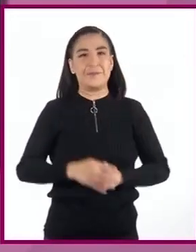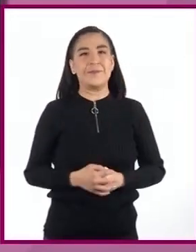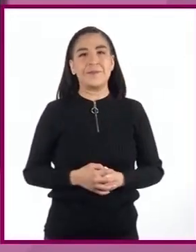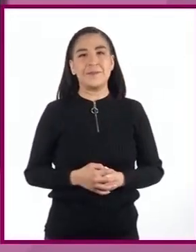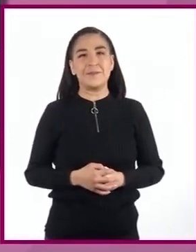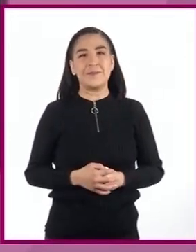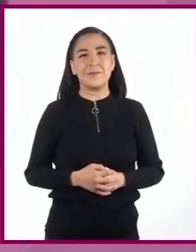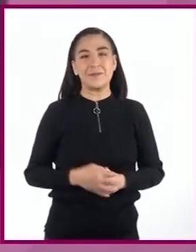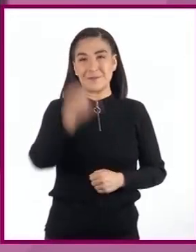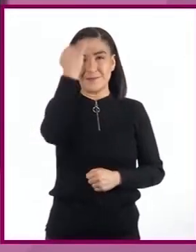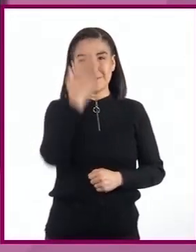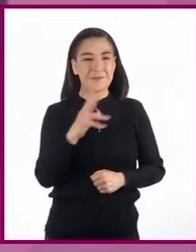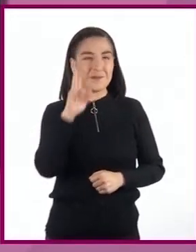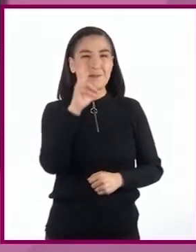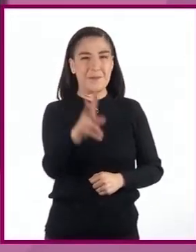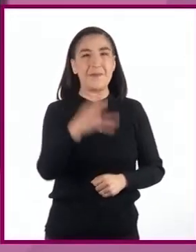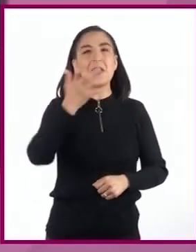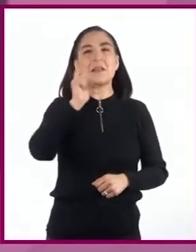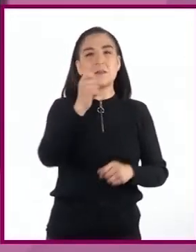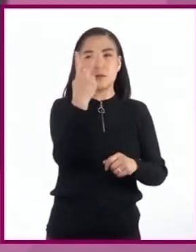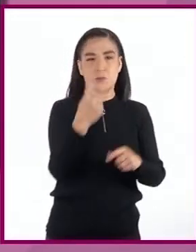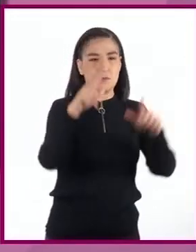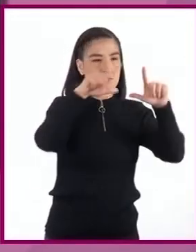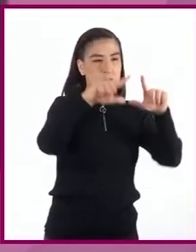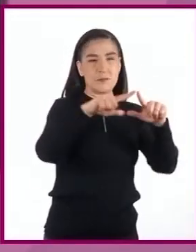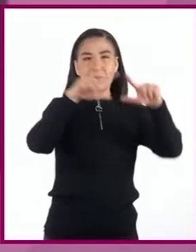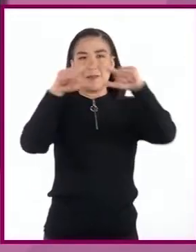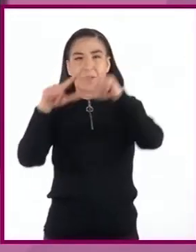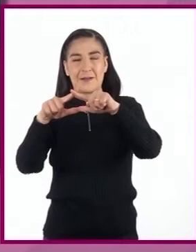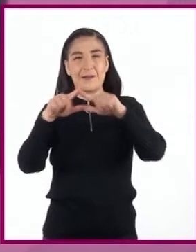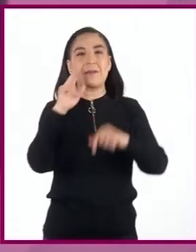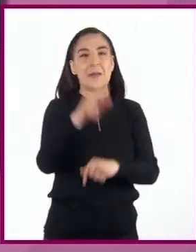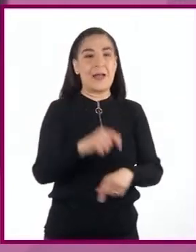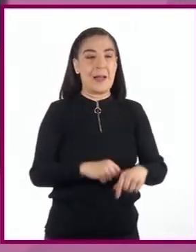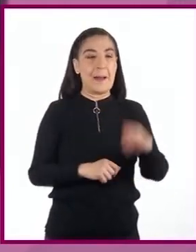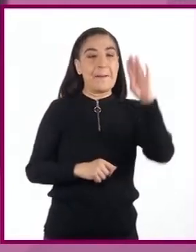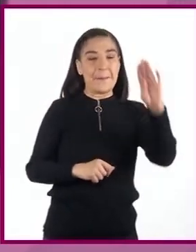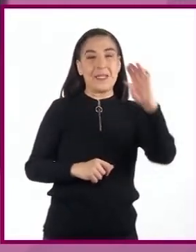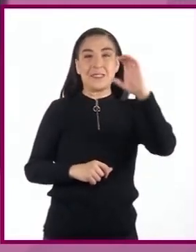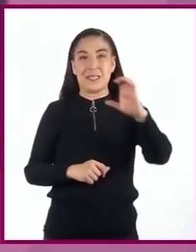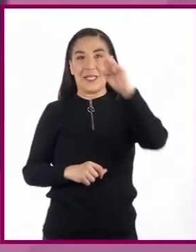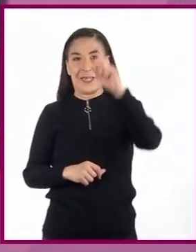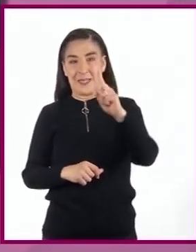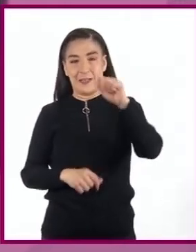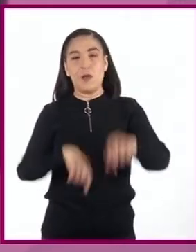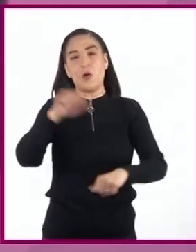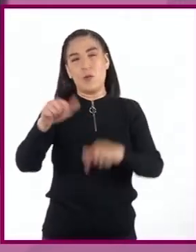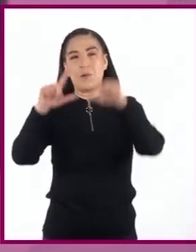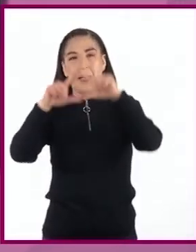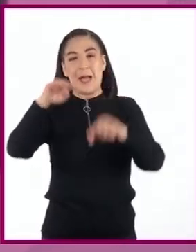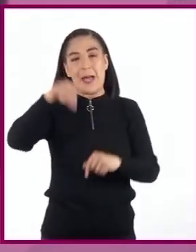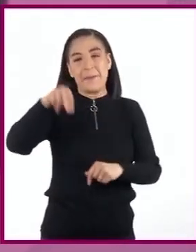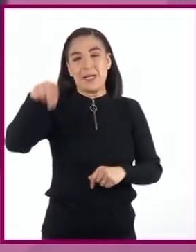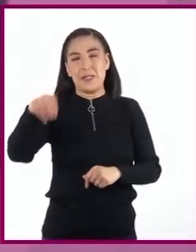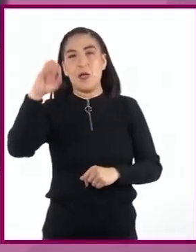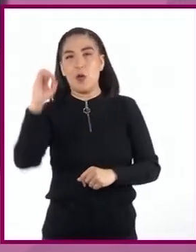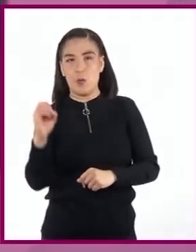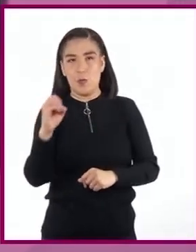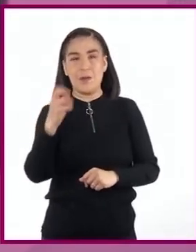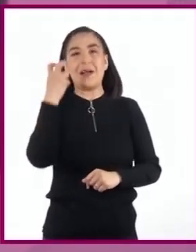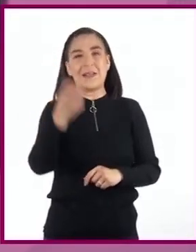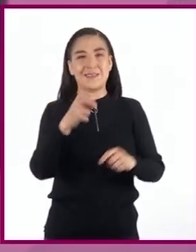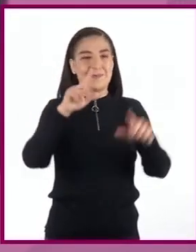se observan 2 triángulos que forman al papalote, el triángulo BCD y el triángulo MNO. En los